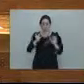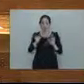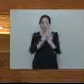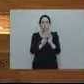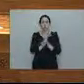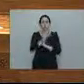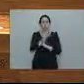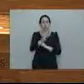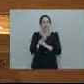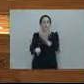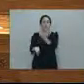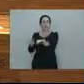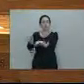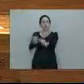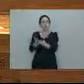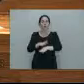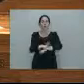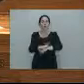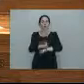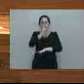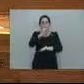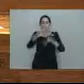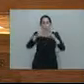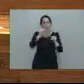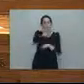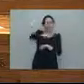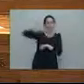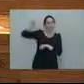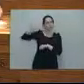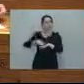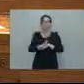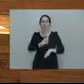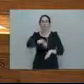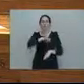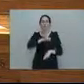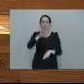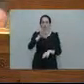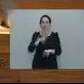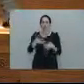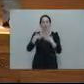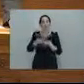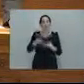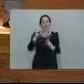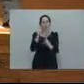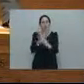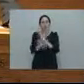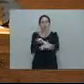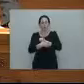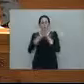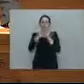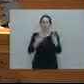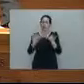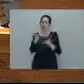a que el Gobierno del Principado de Asturias se dirija al Gobierno de España para que incorpore la lucha contra la pobreza energética como prioridad de la